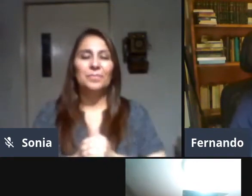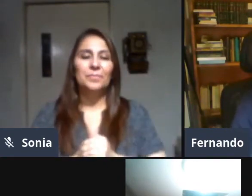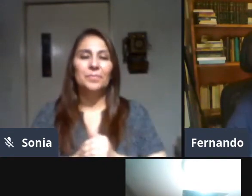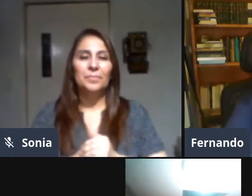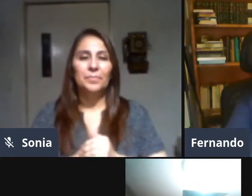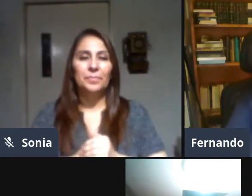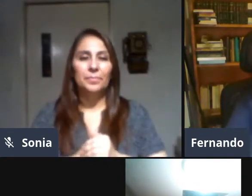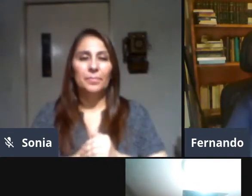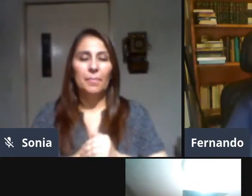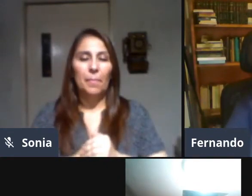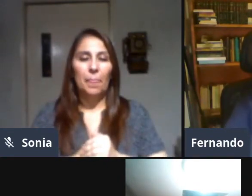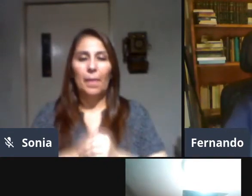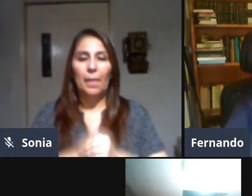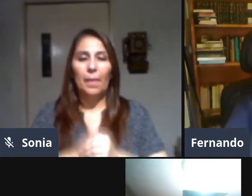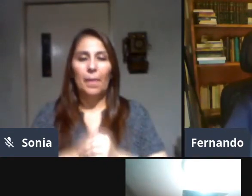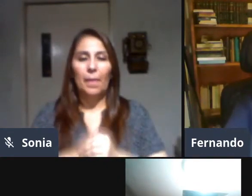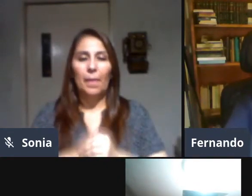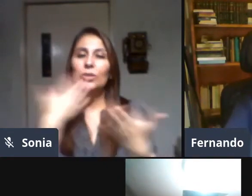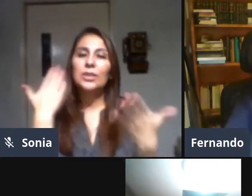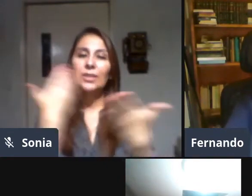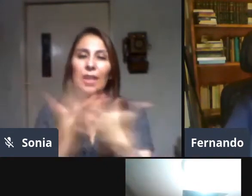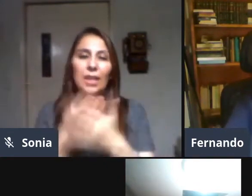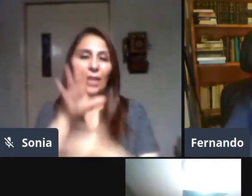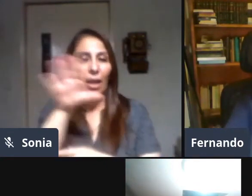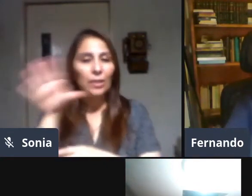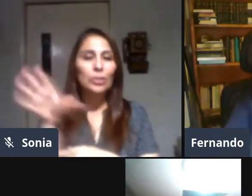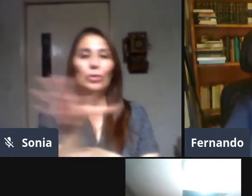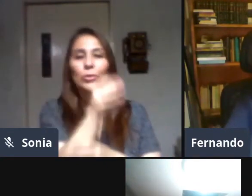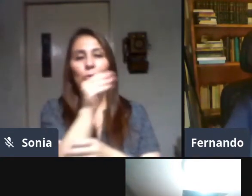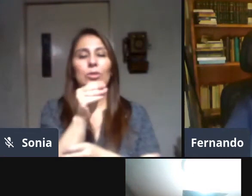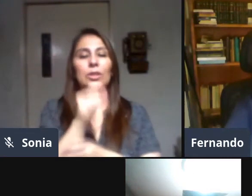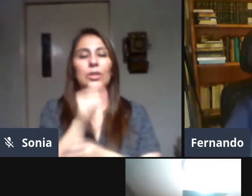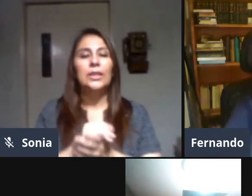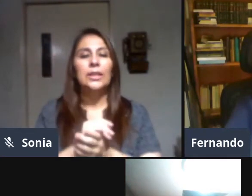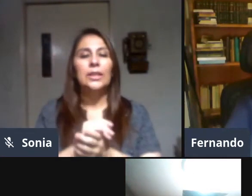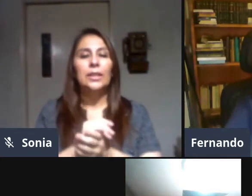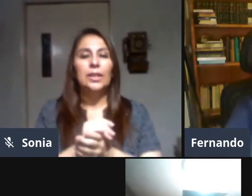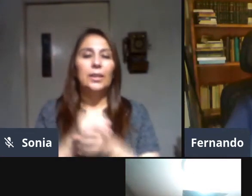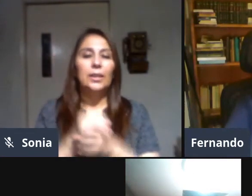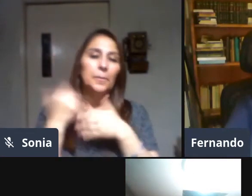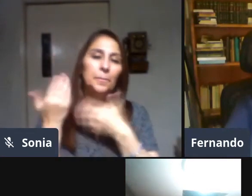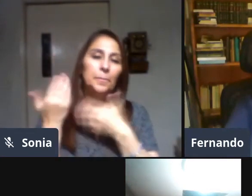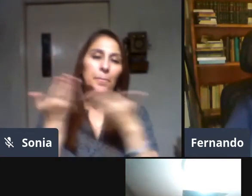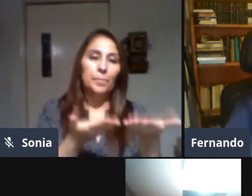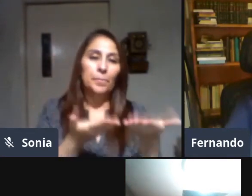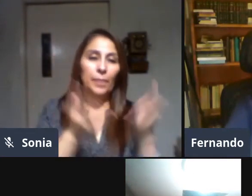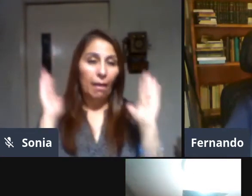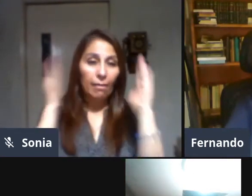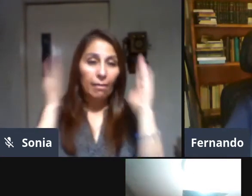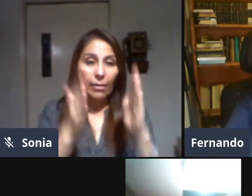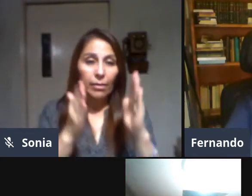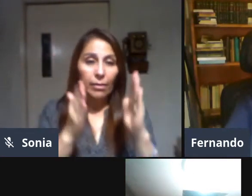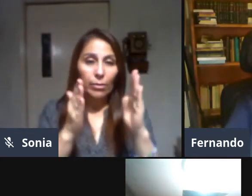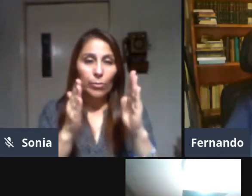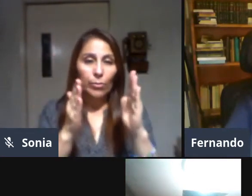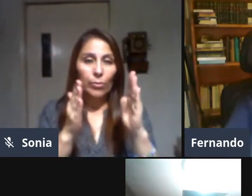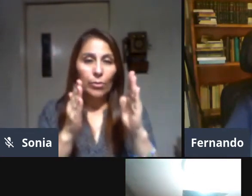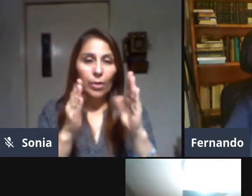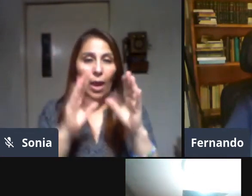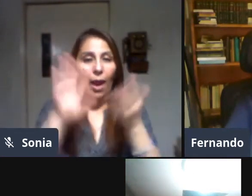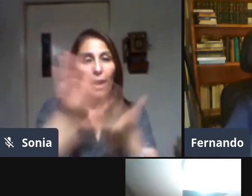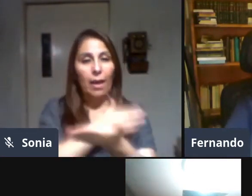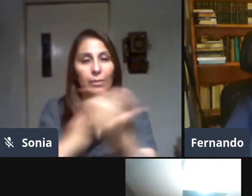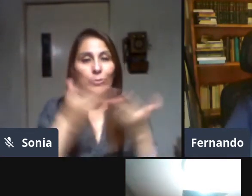bueno muchas gracias a todos y entonces todos atentos a tu canción joan